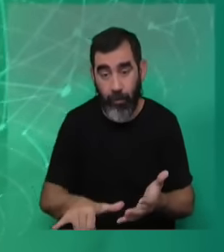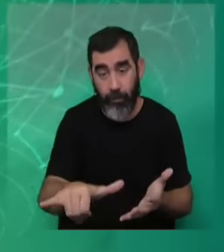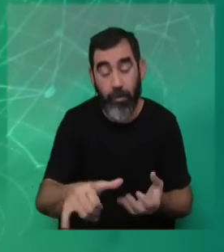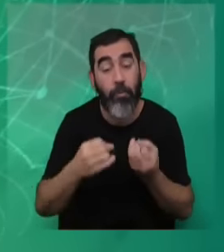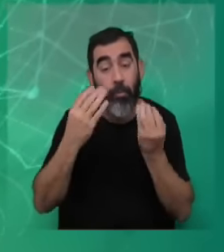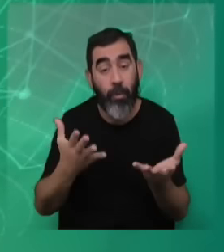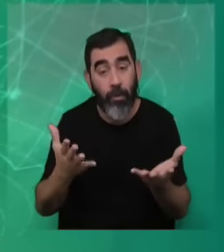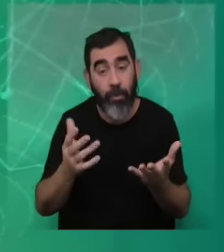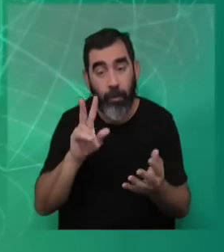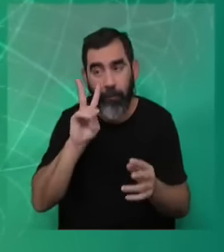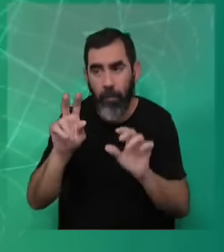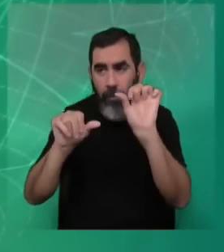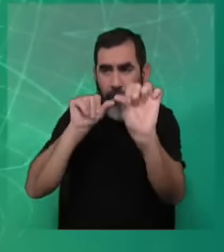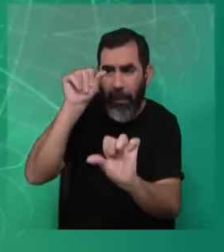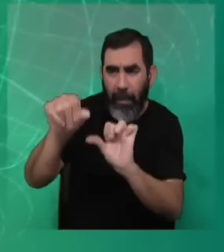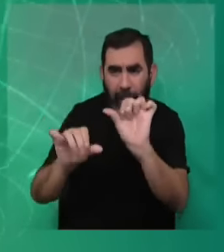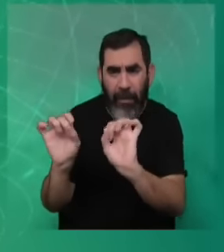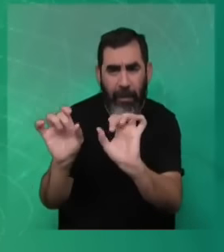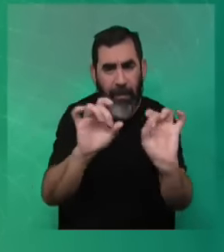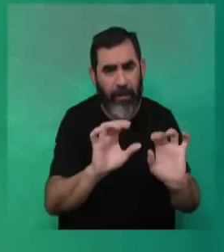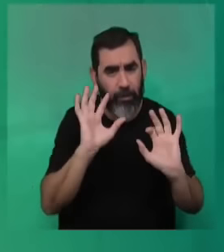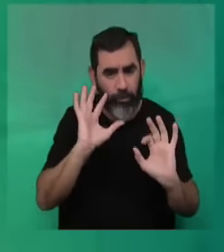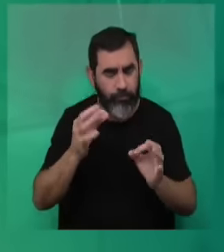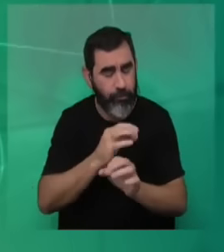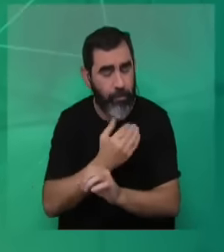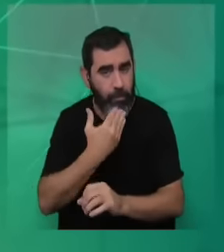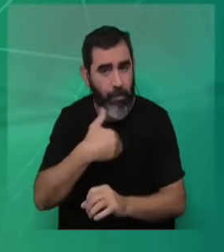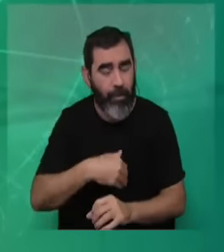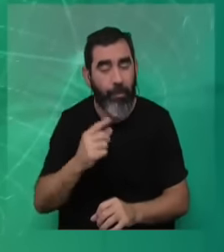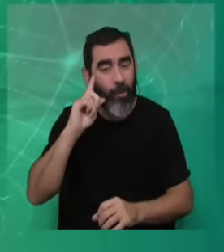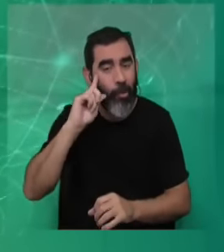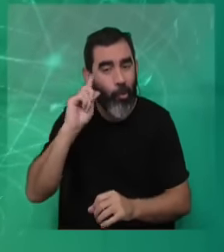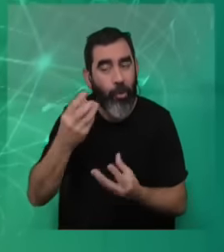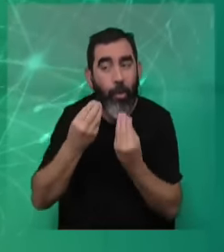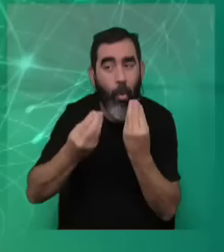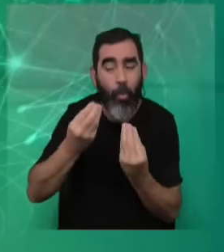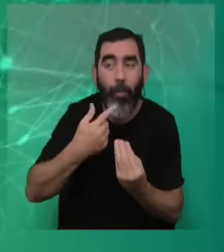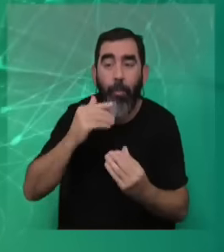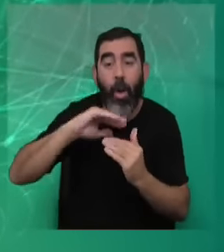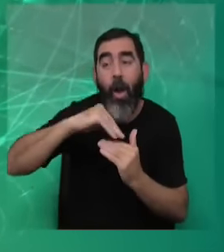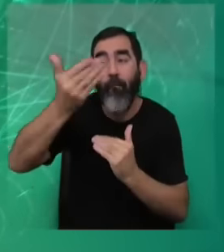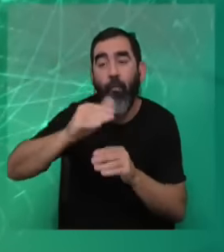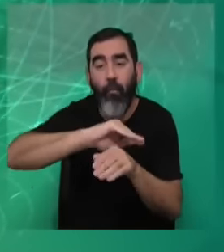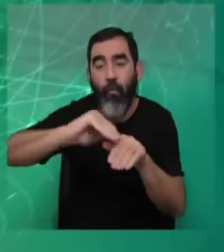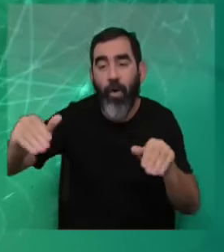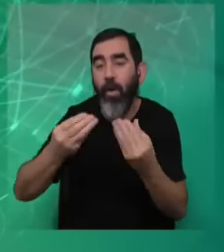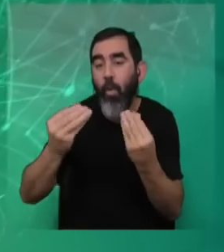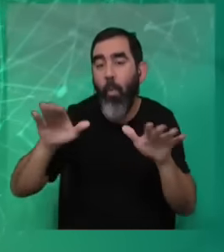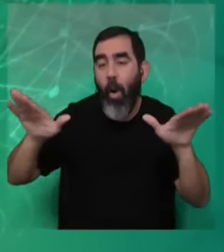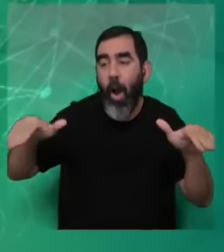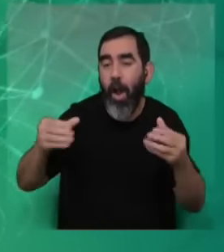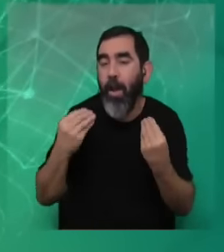nosotros podíamos ver los daños adentro que que tenía el avión pero no sabíamos por ejemplo Cómo quedaron las